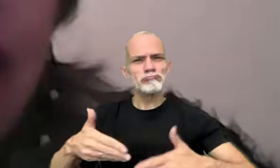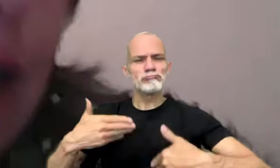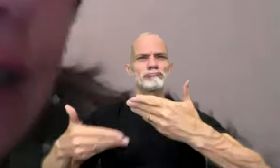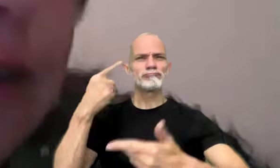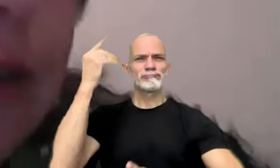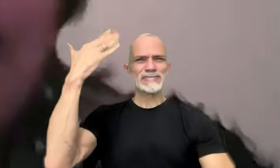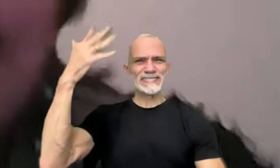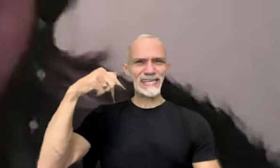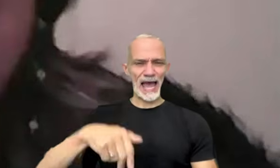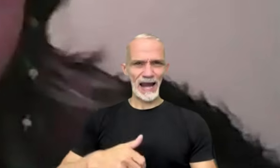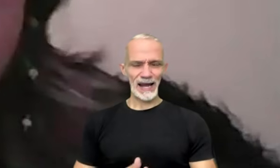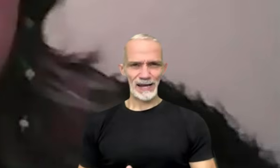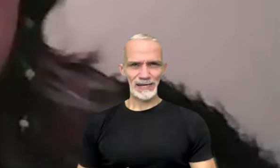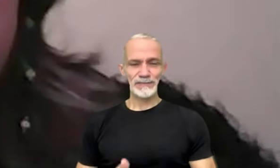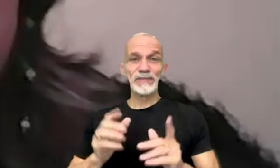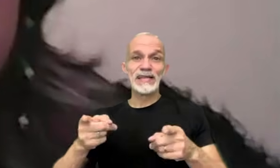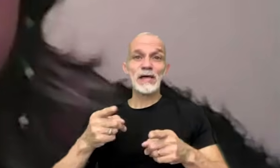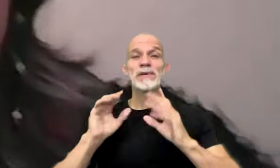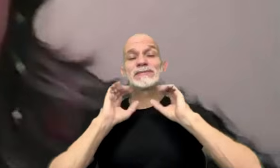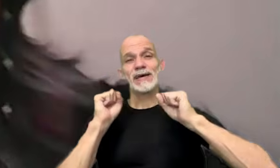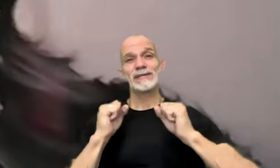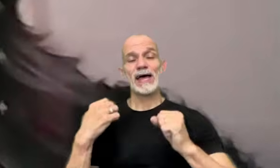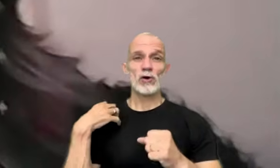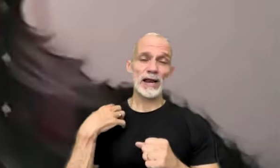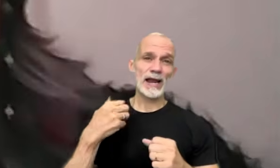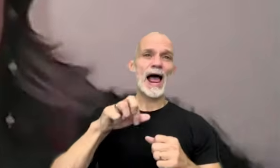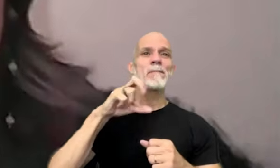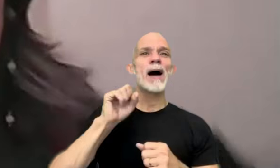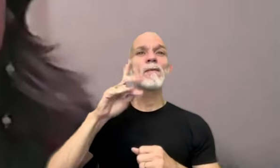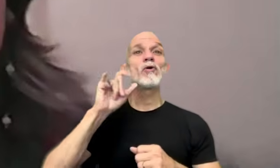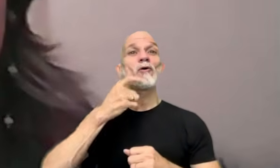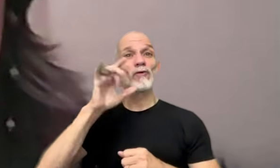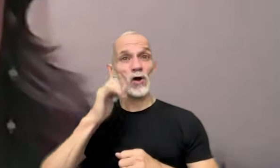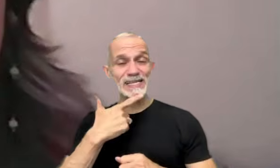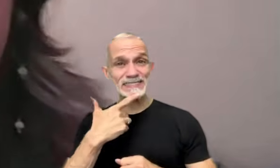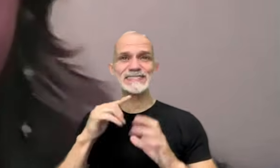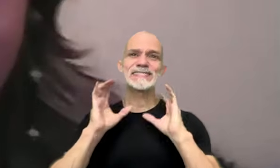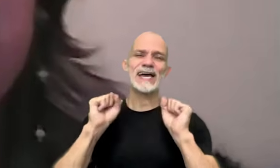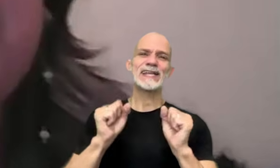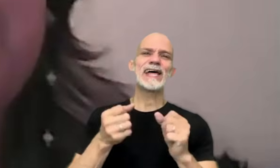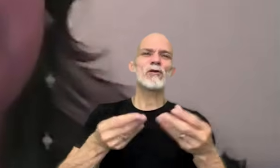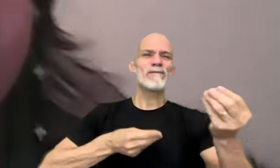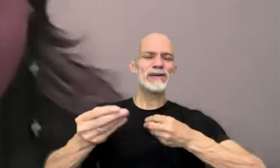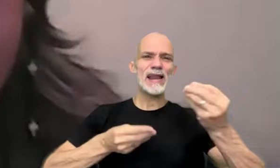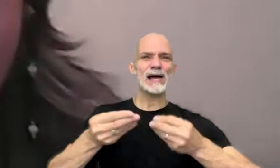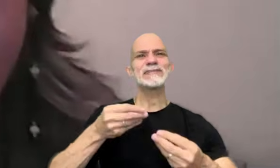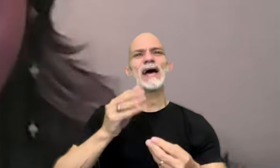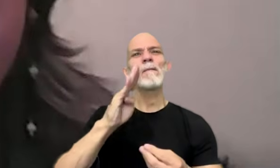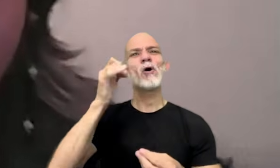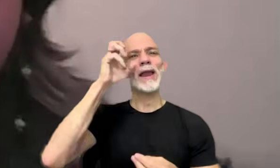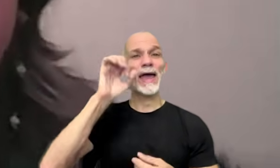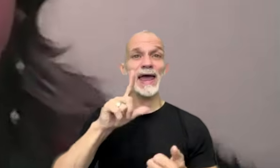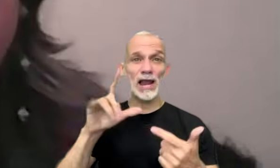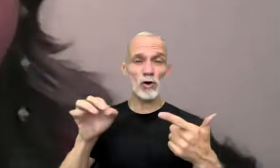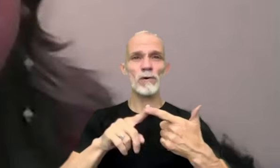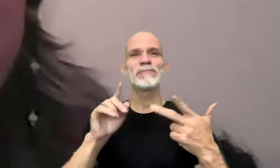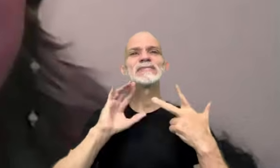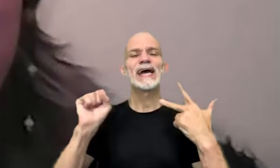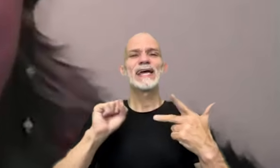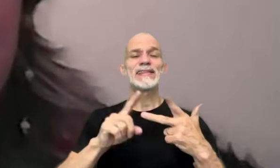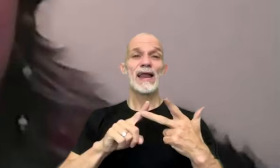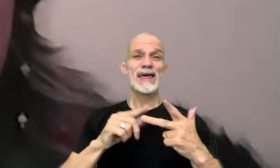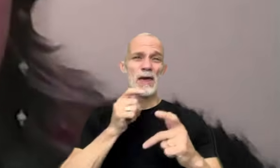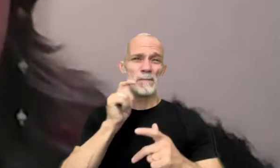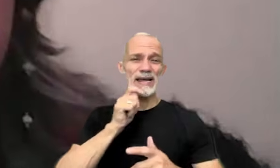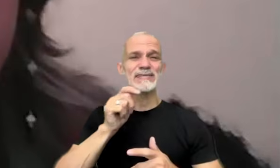todas estas charlas, a nuestro secretario general, Pablo Flores, nuestro secretario de Finanzas, Fabián Borelo, la